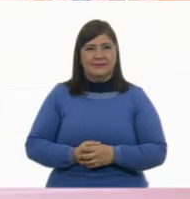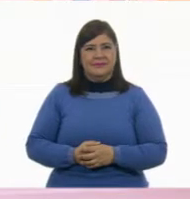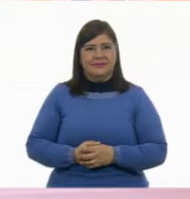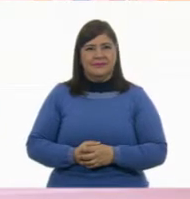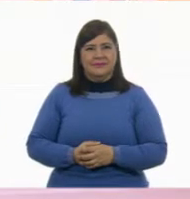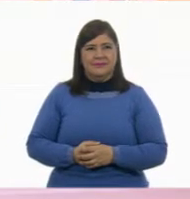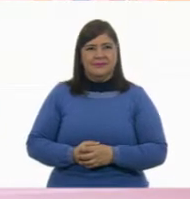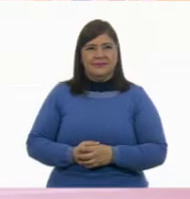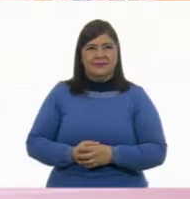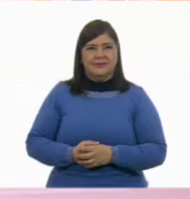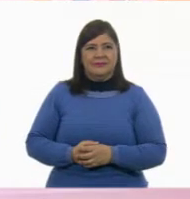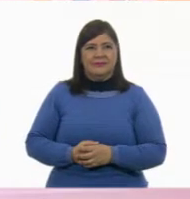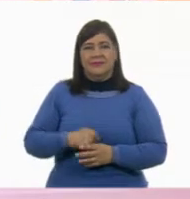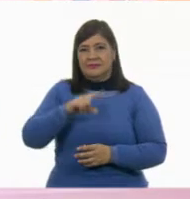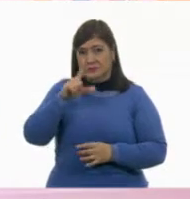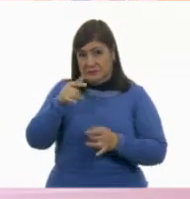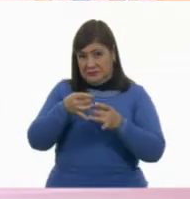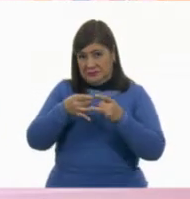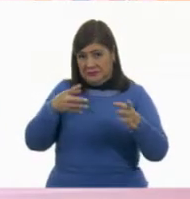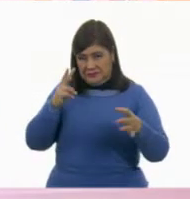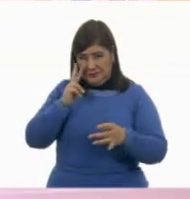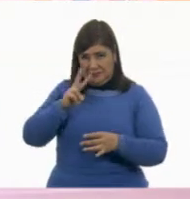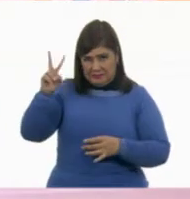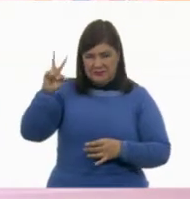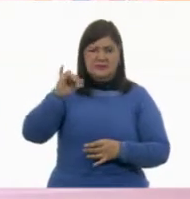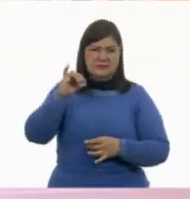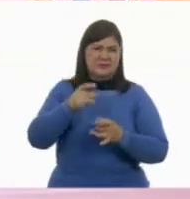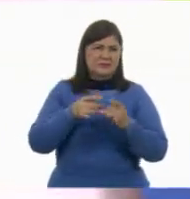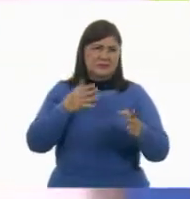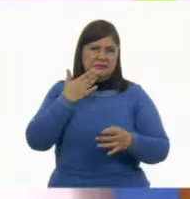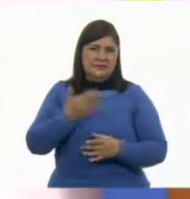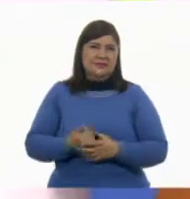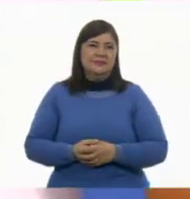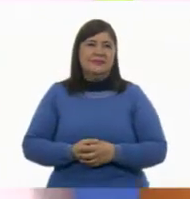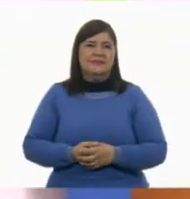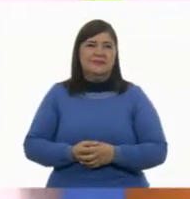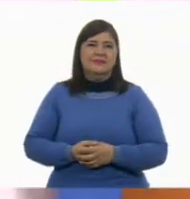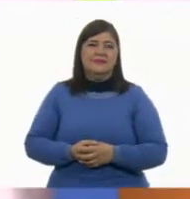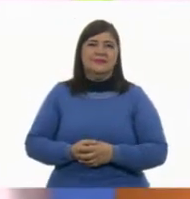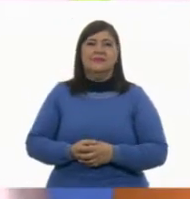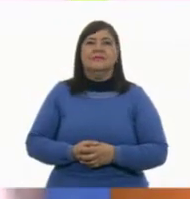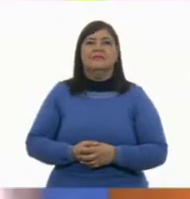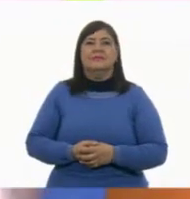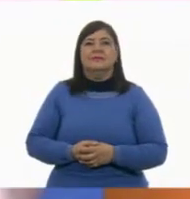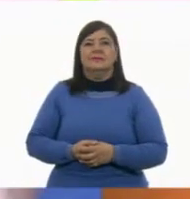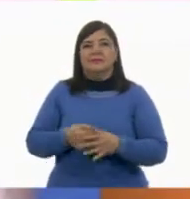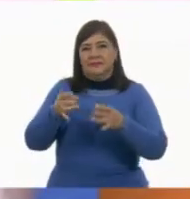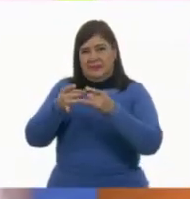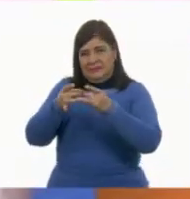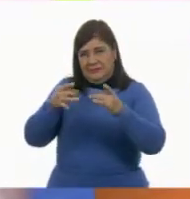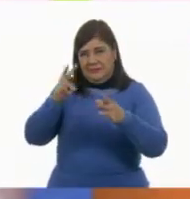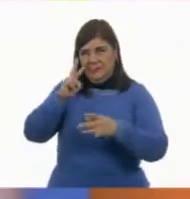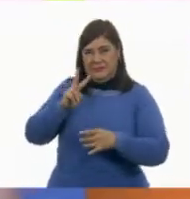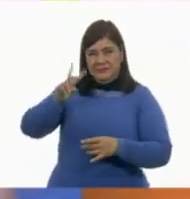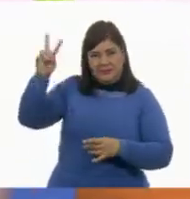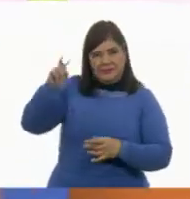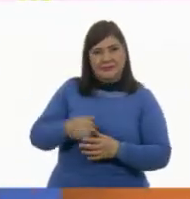Luego, ¿una flecha? Sí. Una flecha. Ponemos una flecha.